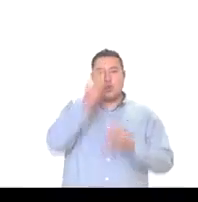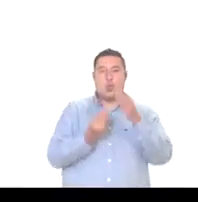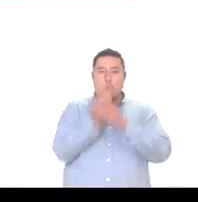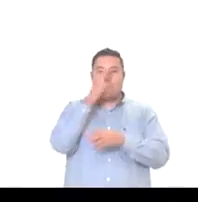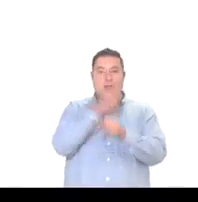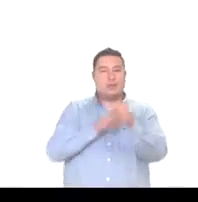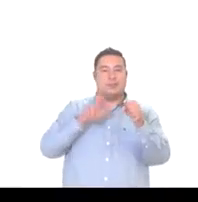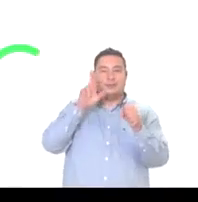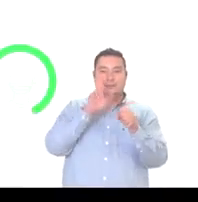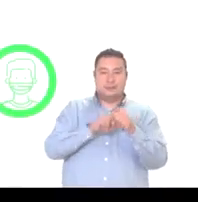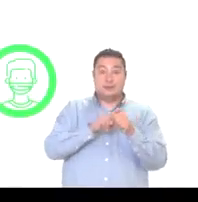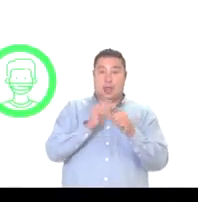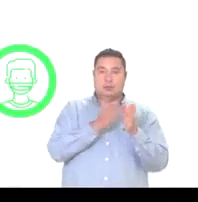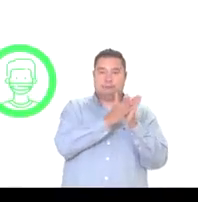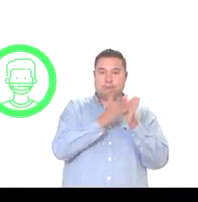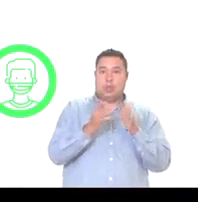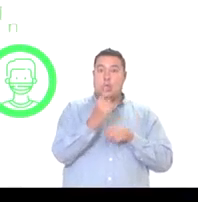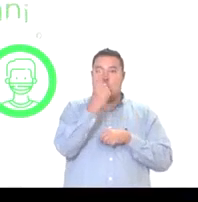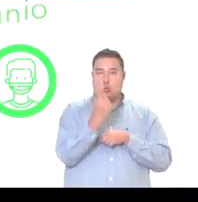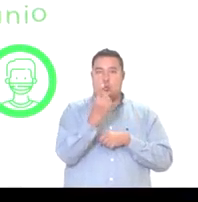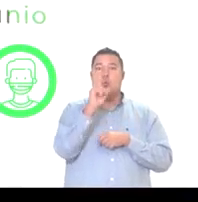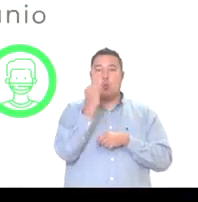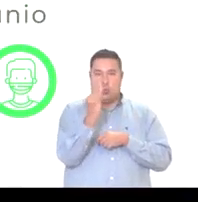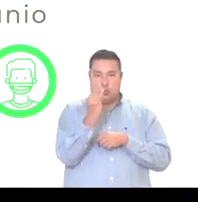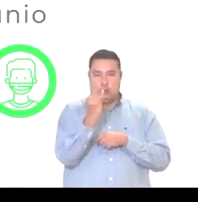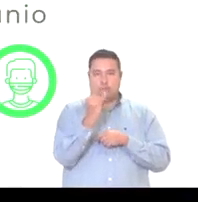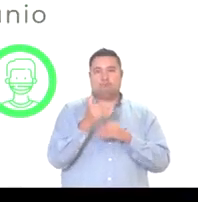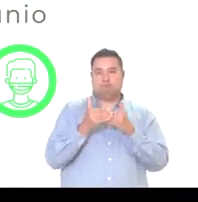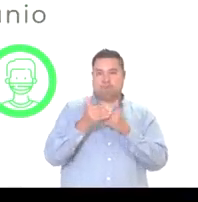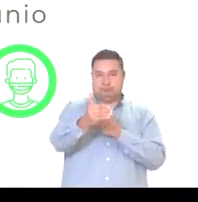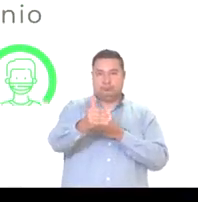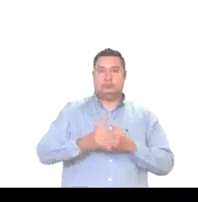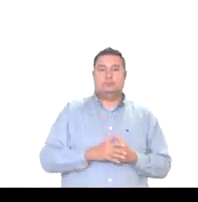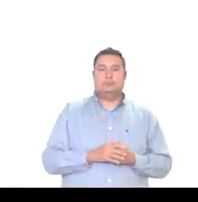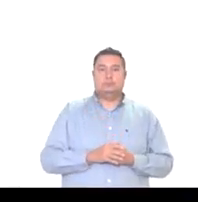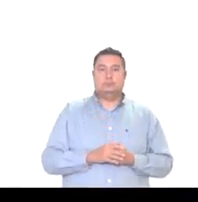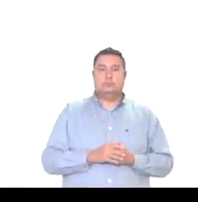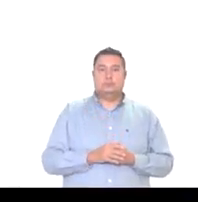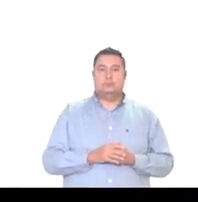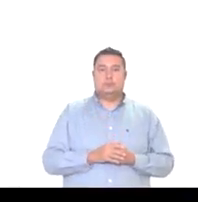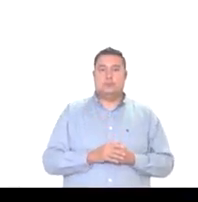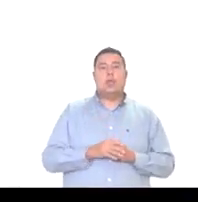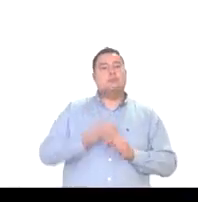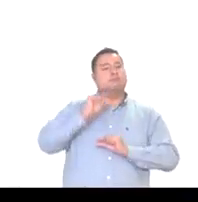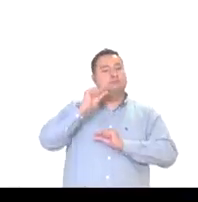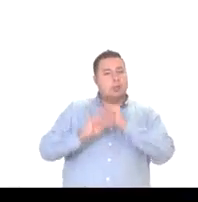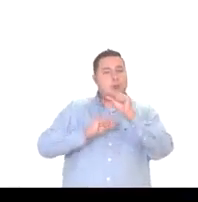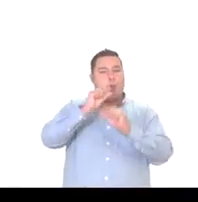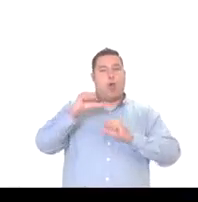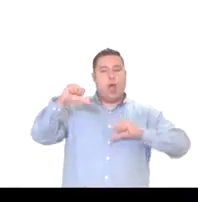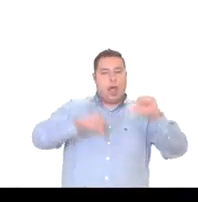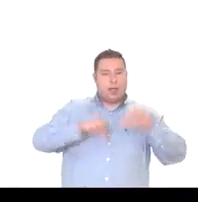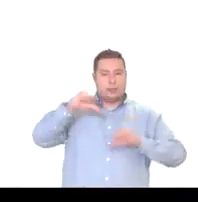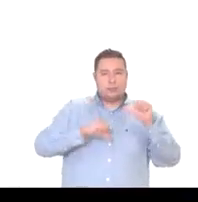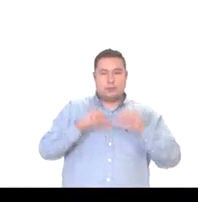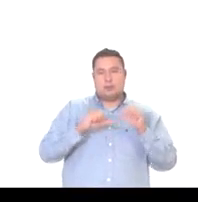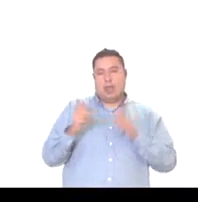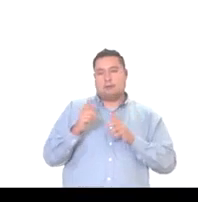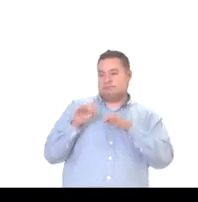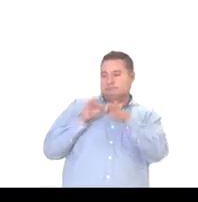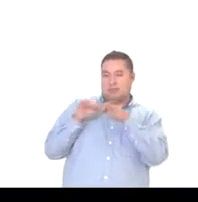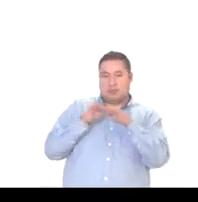Conoce la nueva normalidad a partir del 1 de junio. El regreso escalonado de las